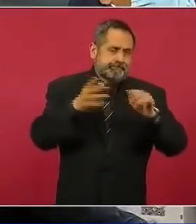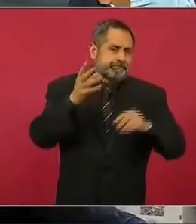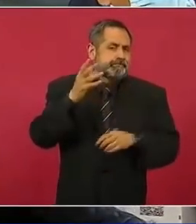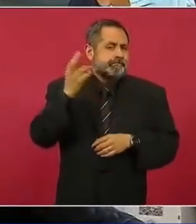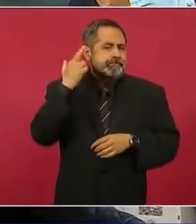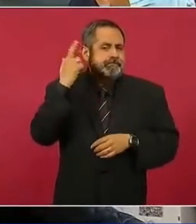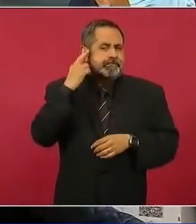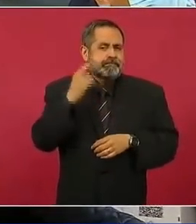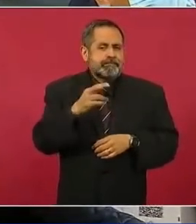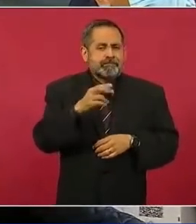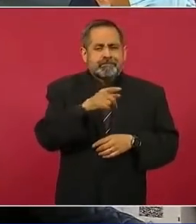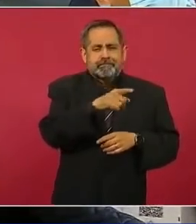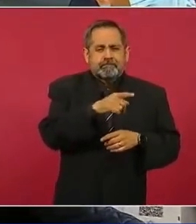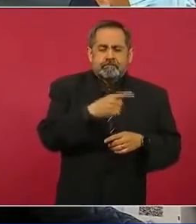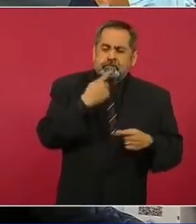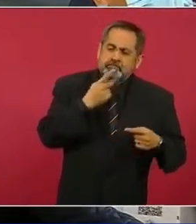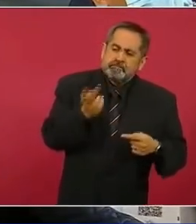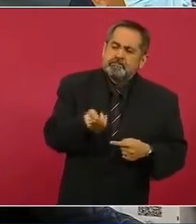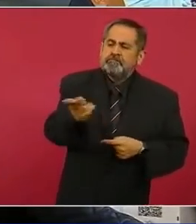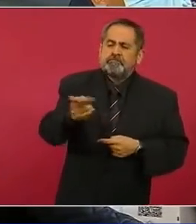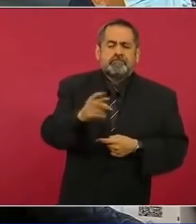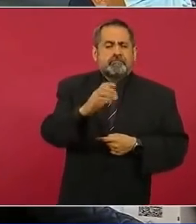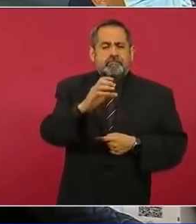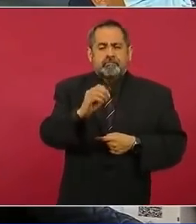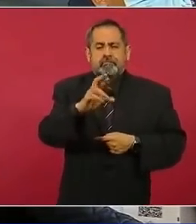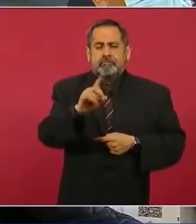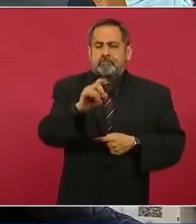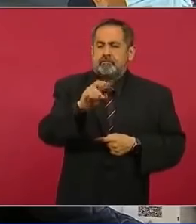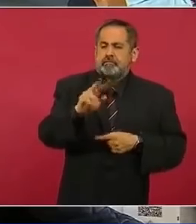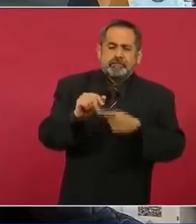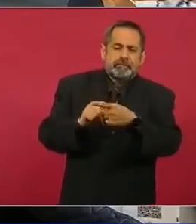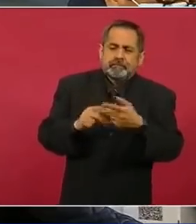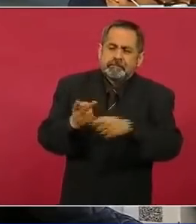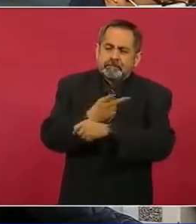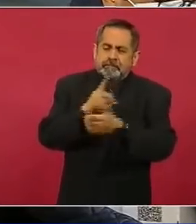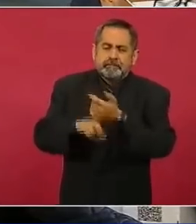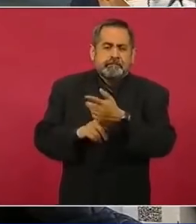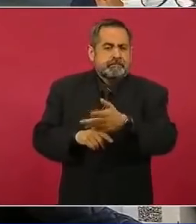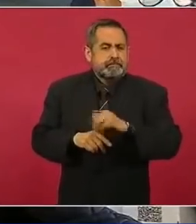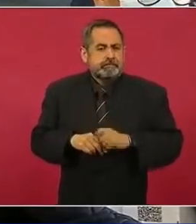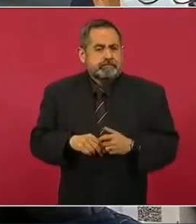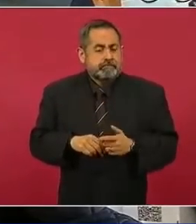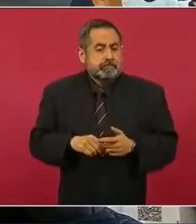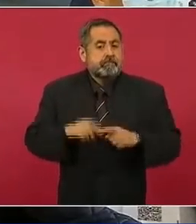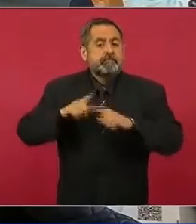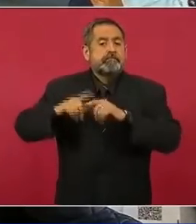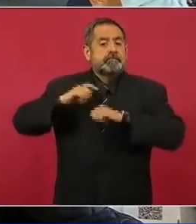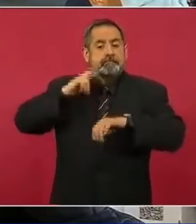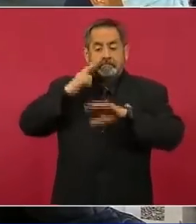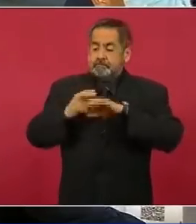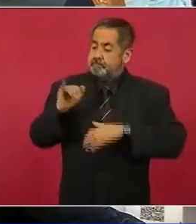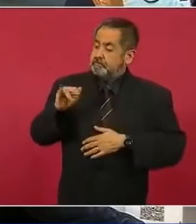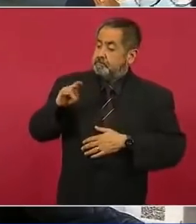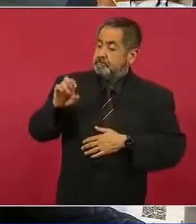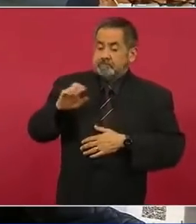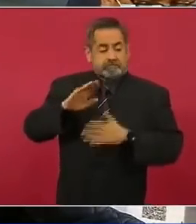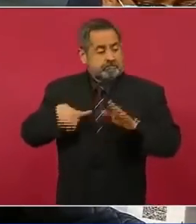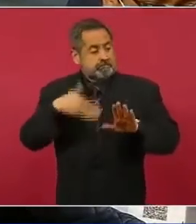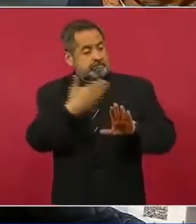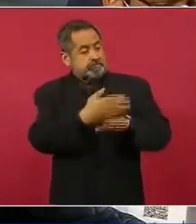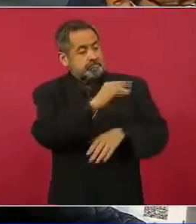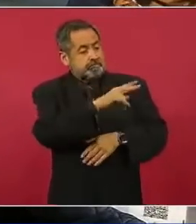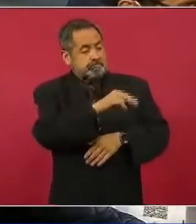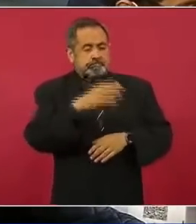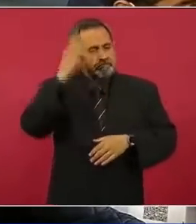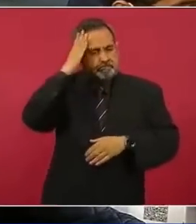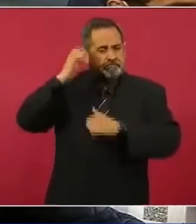forzó a Lorenzo Córdoba a responder la pregunta que la ofensiva en contra del INE la encabeza el presidente de México.